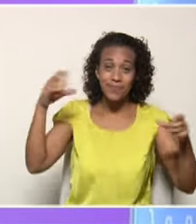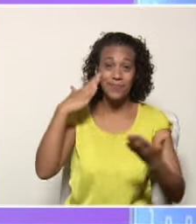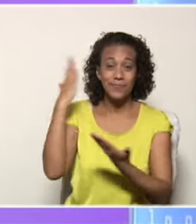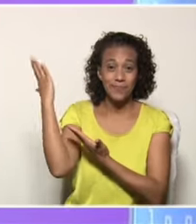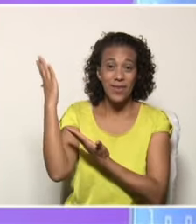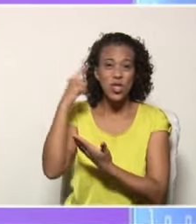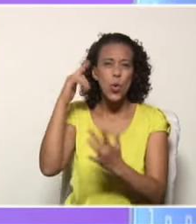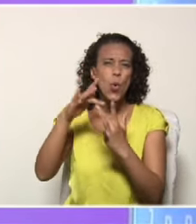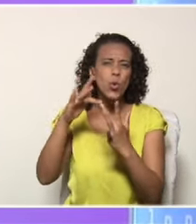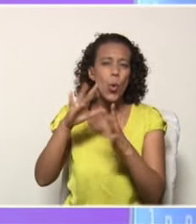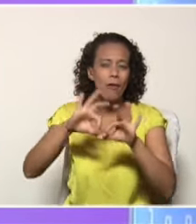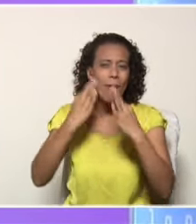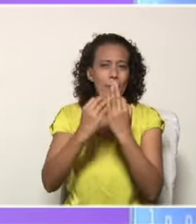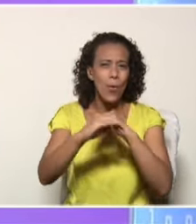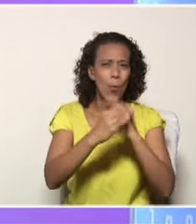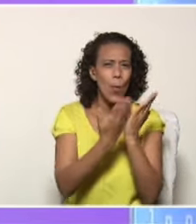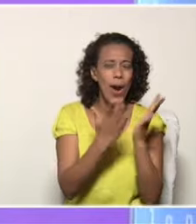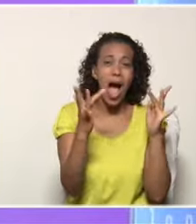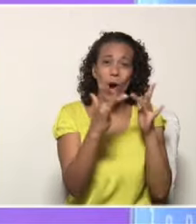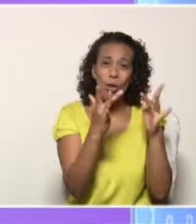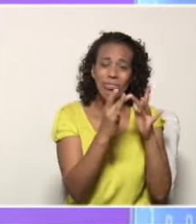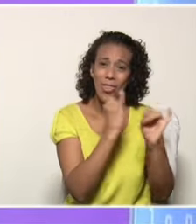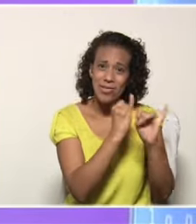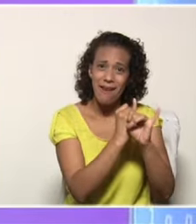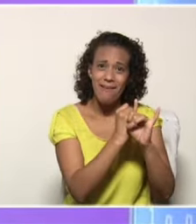me.gov.be. Tu programa favorito también tiene su propio